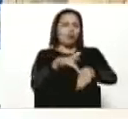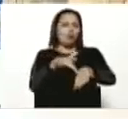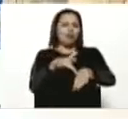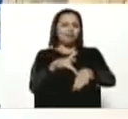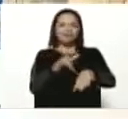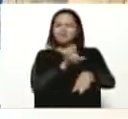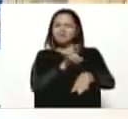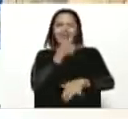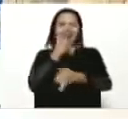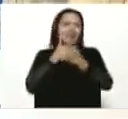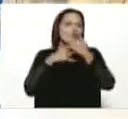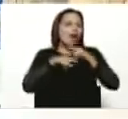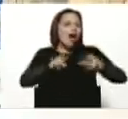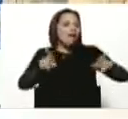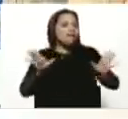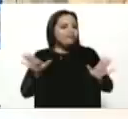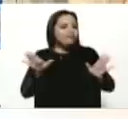está bien pelado.